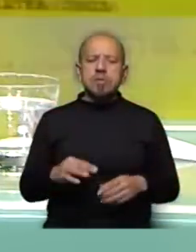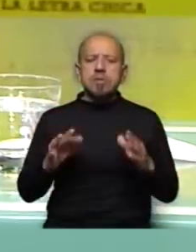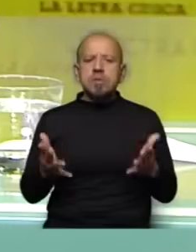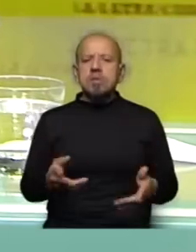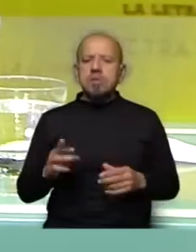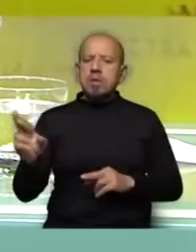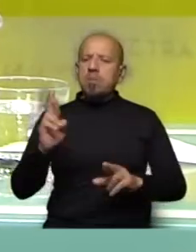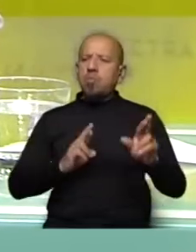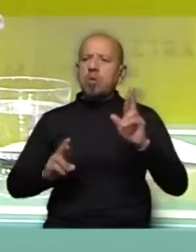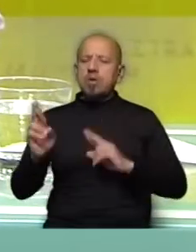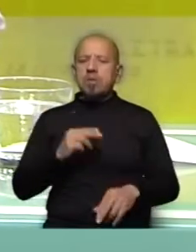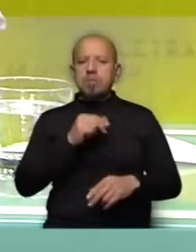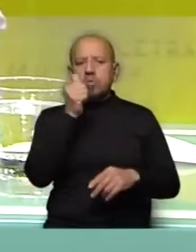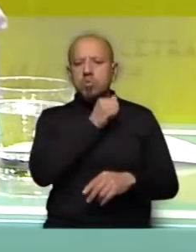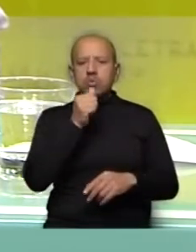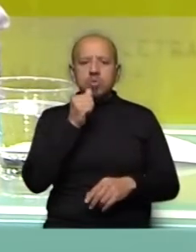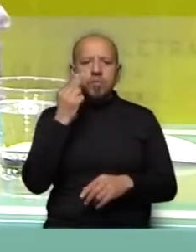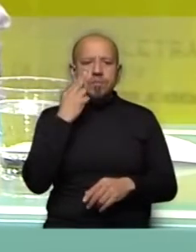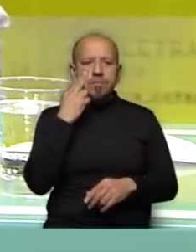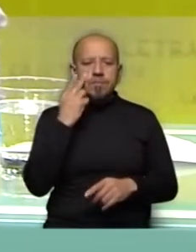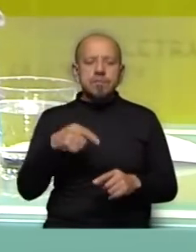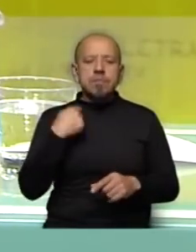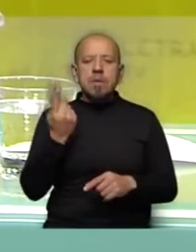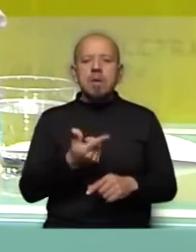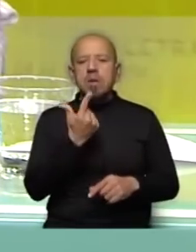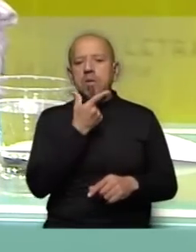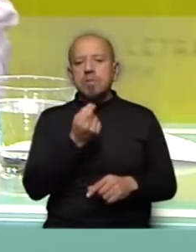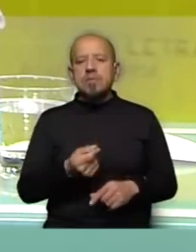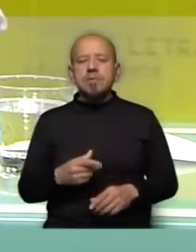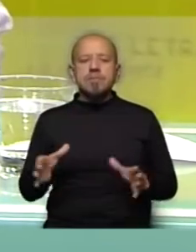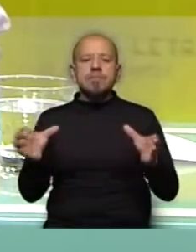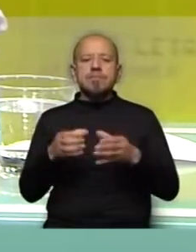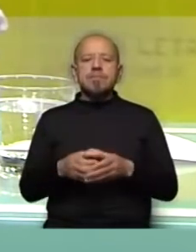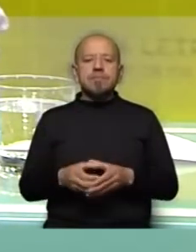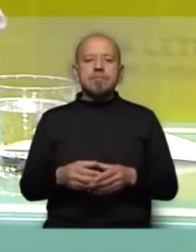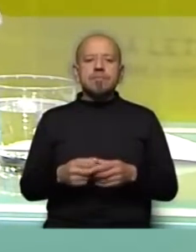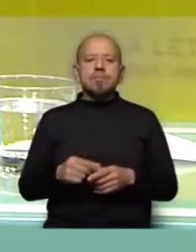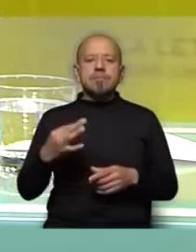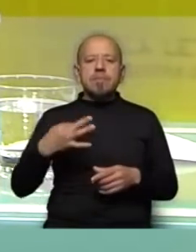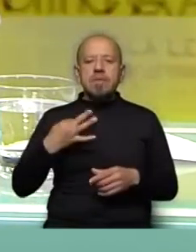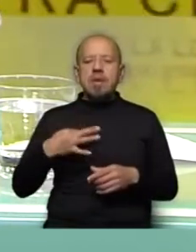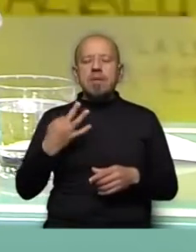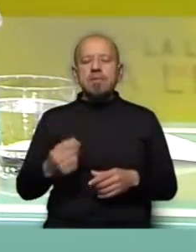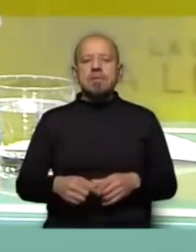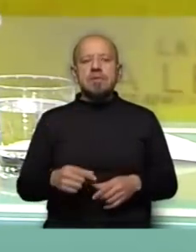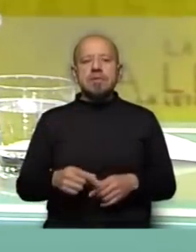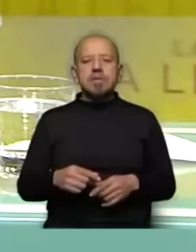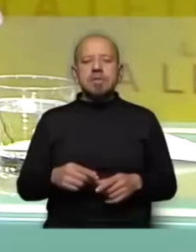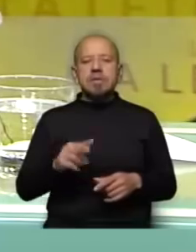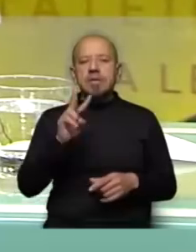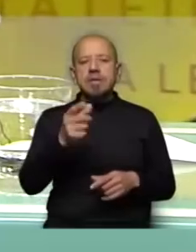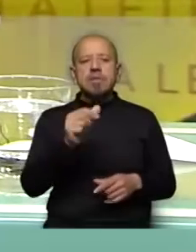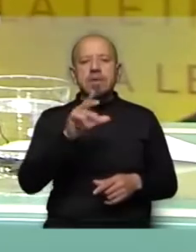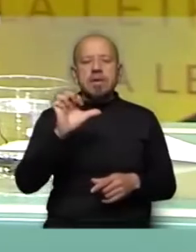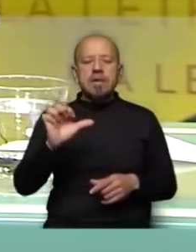respuestas para solucionar los problemas mañana jueves el colectivo la viid vale. u y otras organizaciones sociales